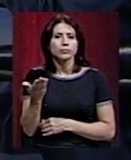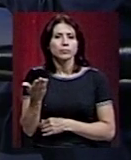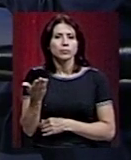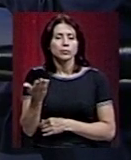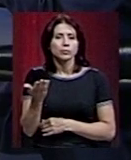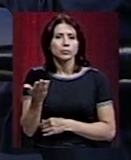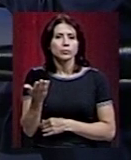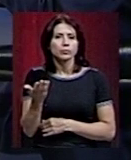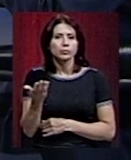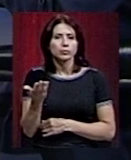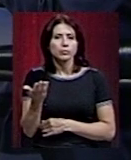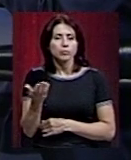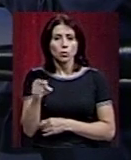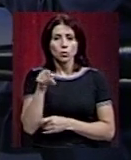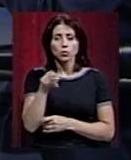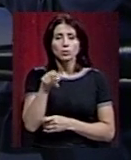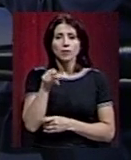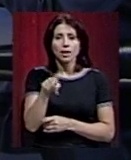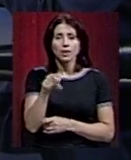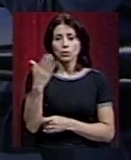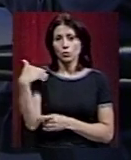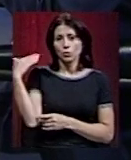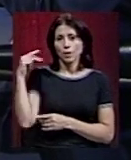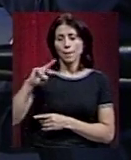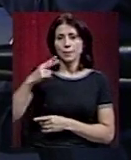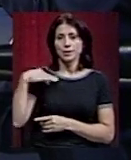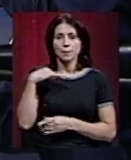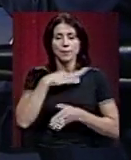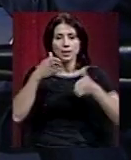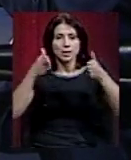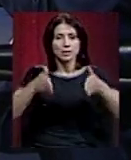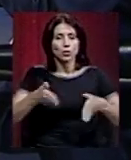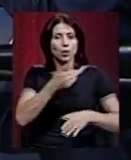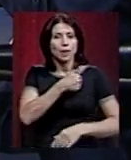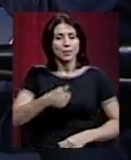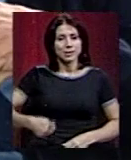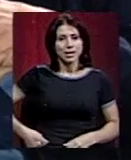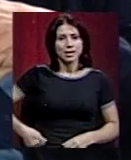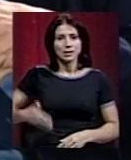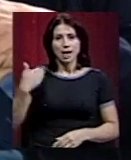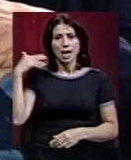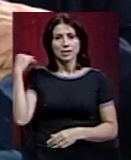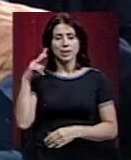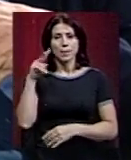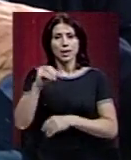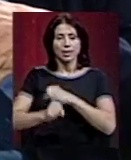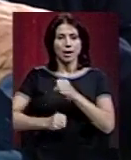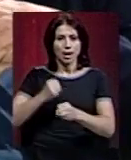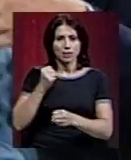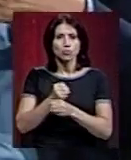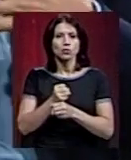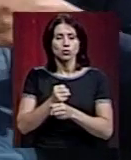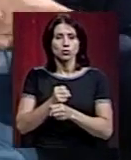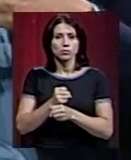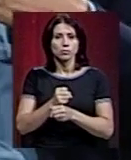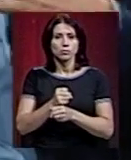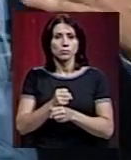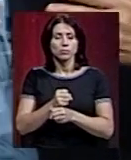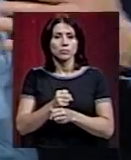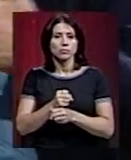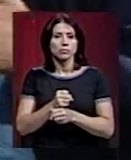que usted era viceministro de la presidencia hace 20 años, y si no